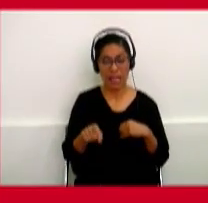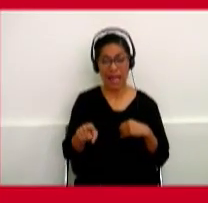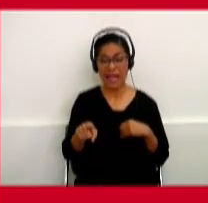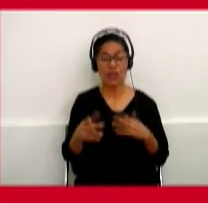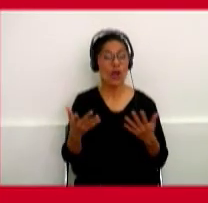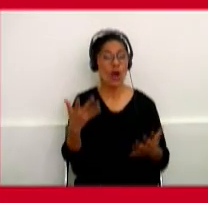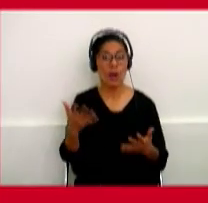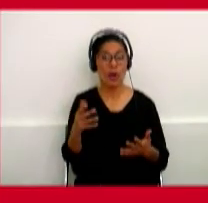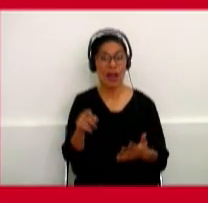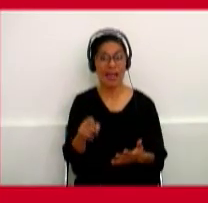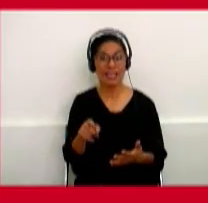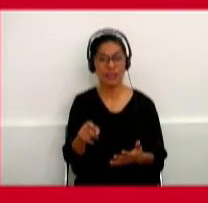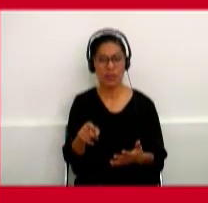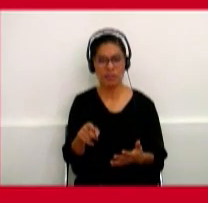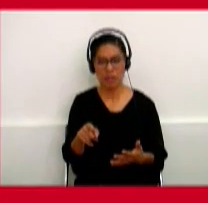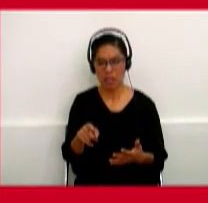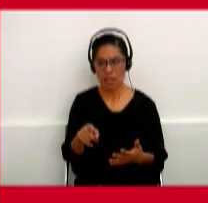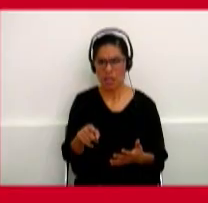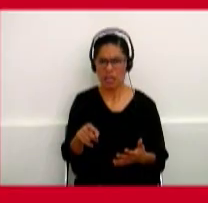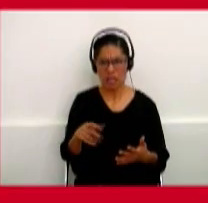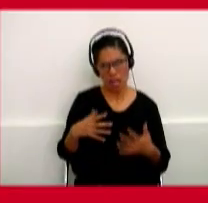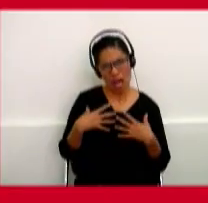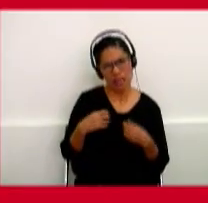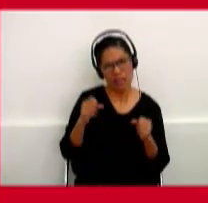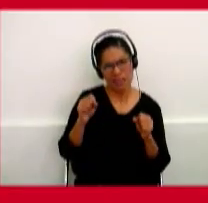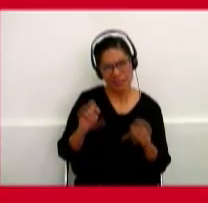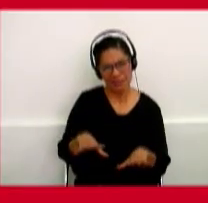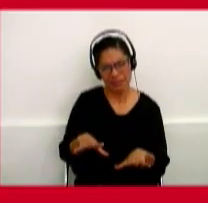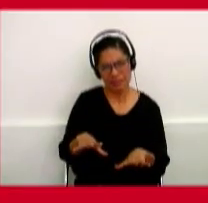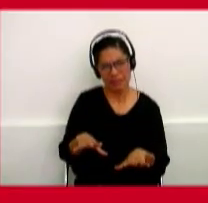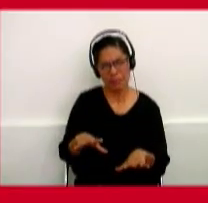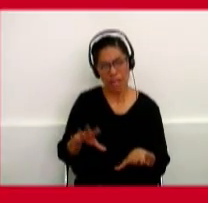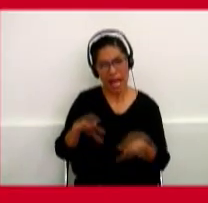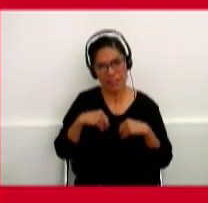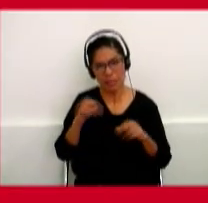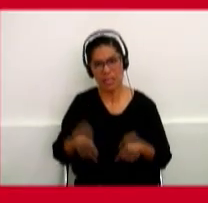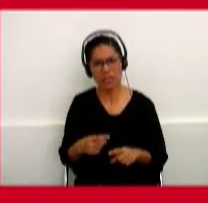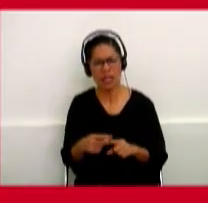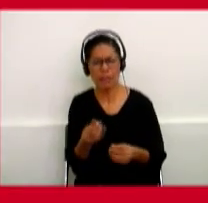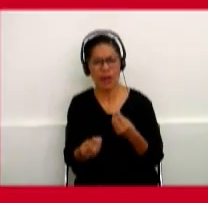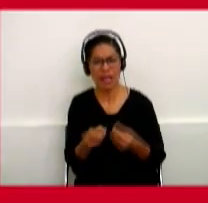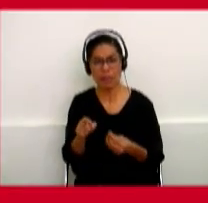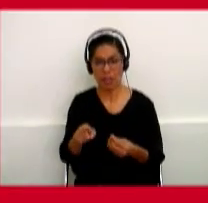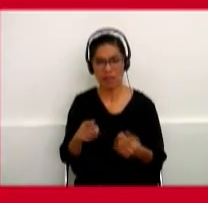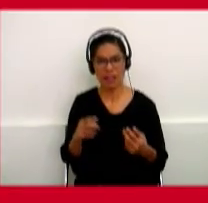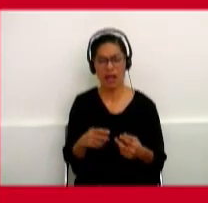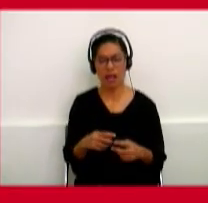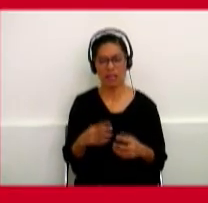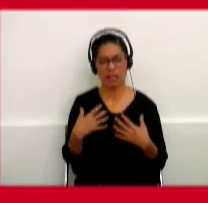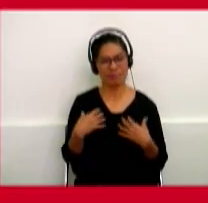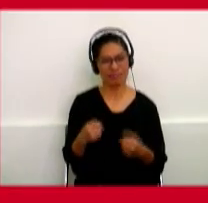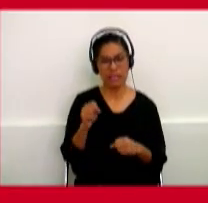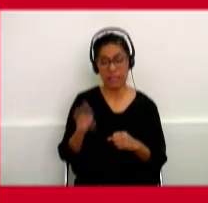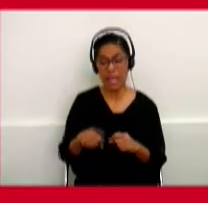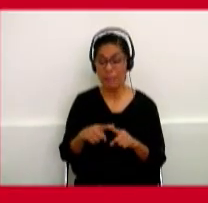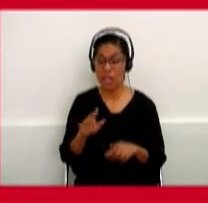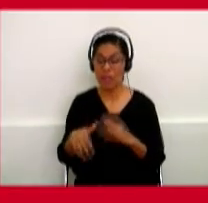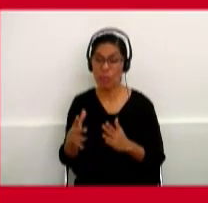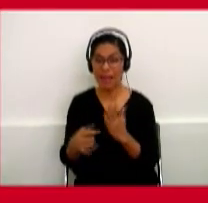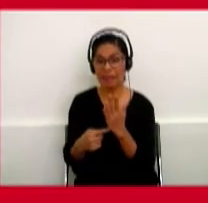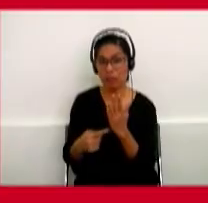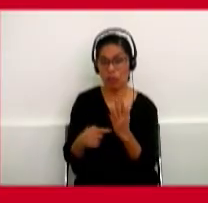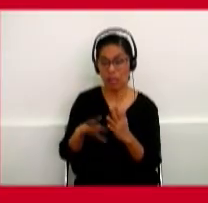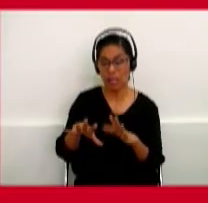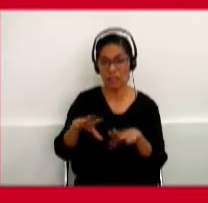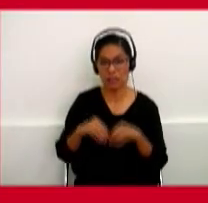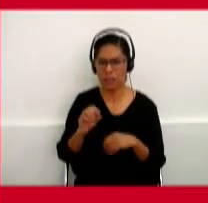¿no? Entonces queremos comenzar a tomar decisiones ahora. Queremos comenzar a entender cómo realmente podemos integrar estas tecnologías de manera que no